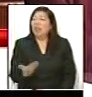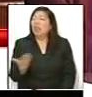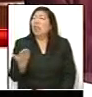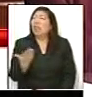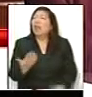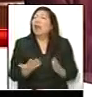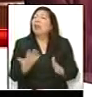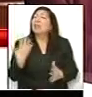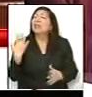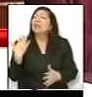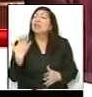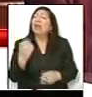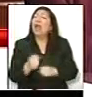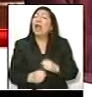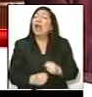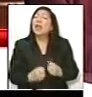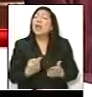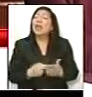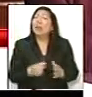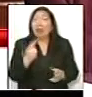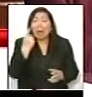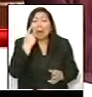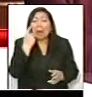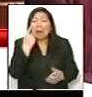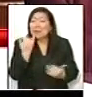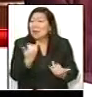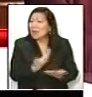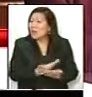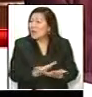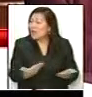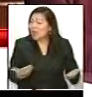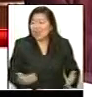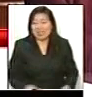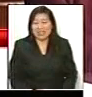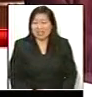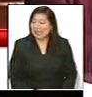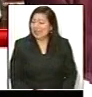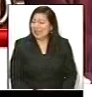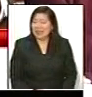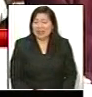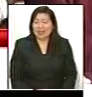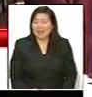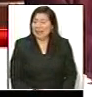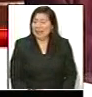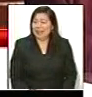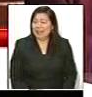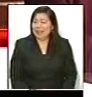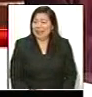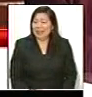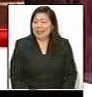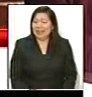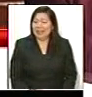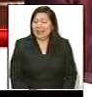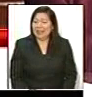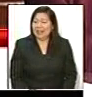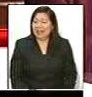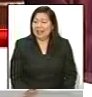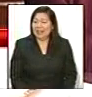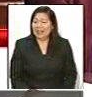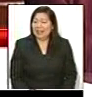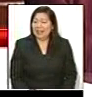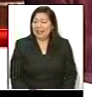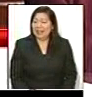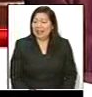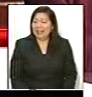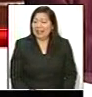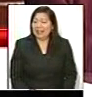estado hace 15 años? No conocen esto. Y acá está, señor, y acá está, señora, claro, a lo mejor mismo